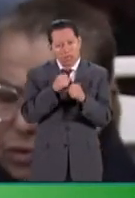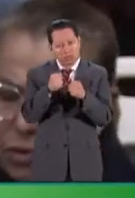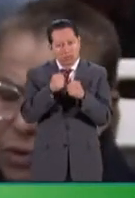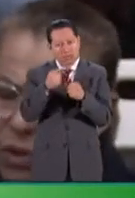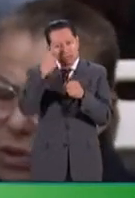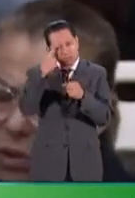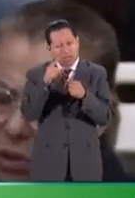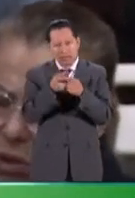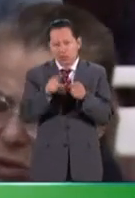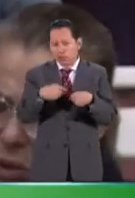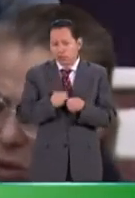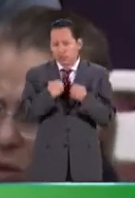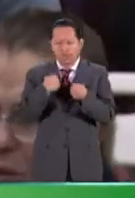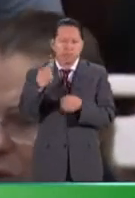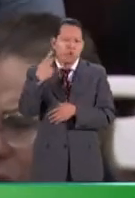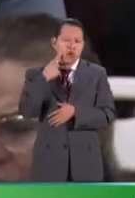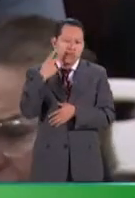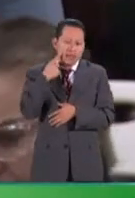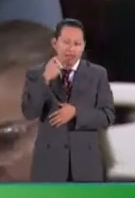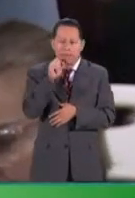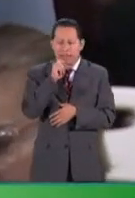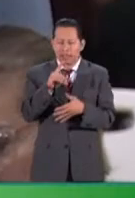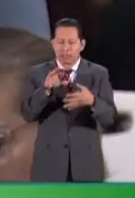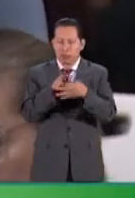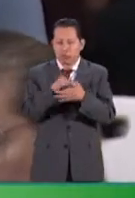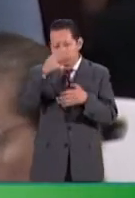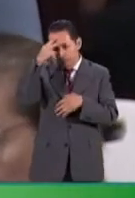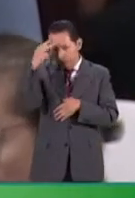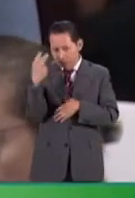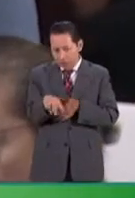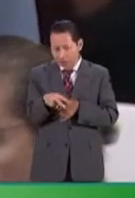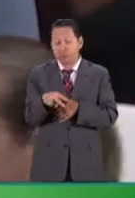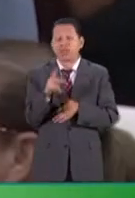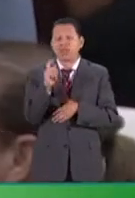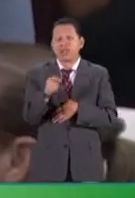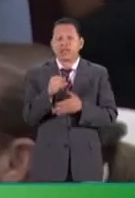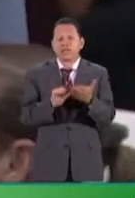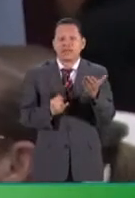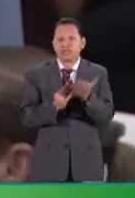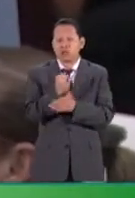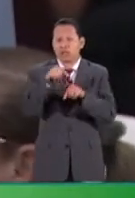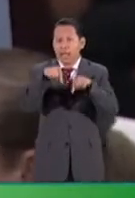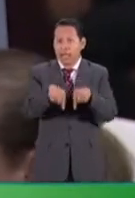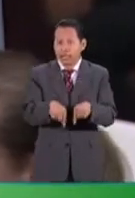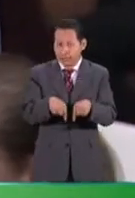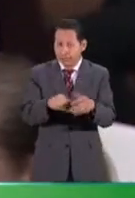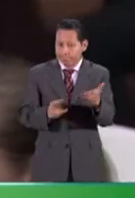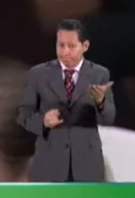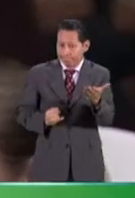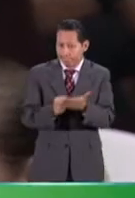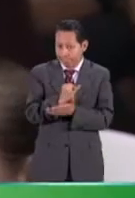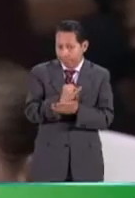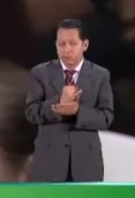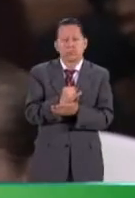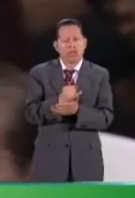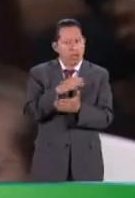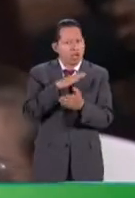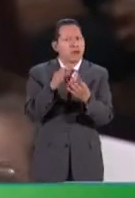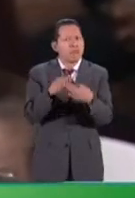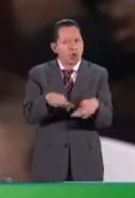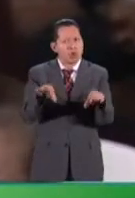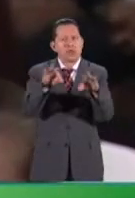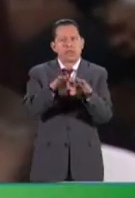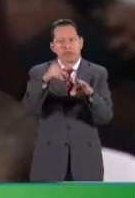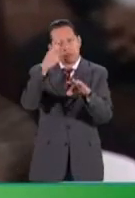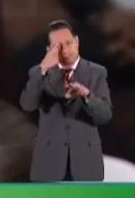el desarrollo de la vida política y pública de nuestro país. Las decisiones aquí tomadas tendrán trascendencia en